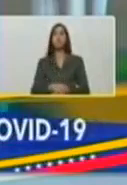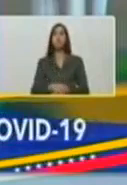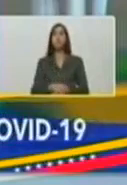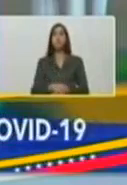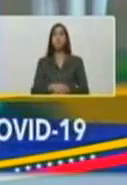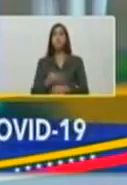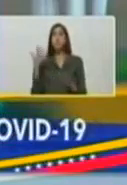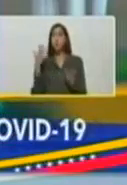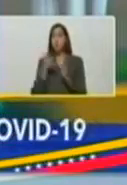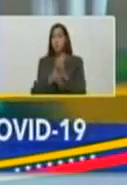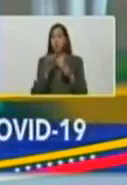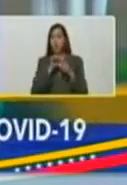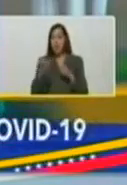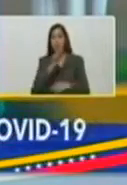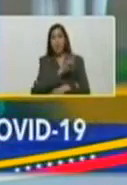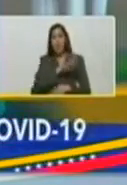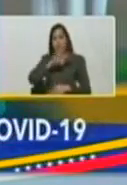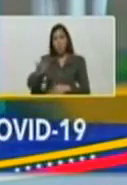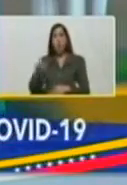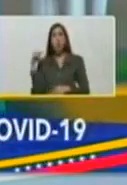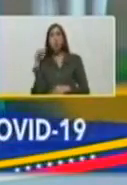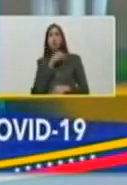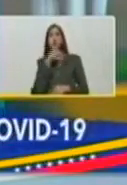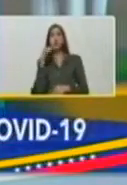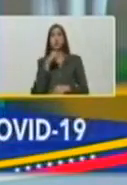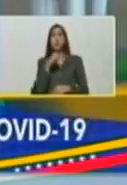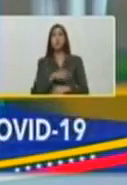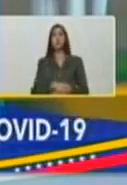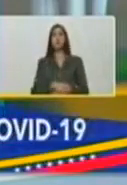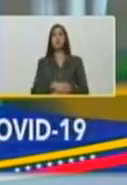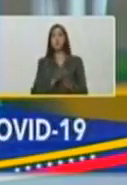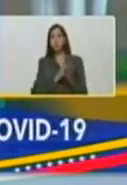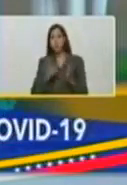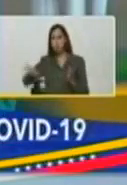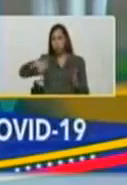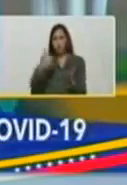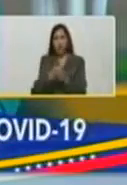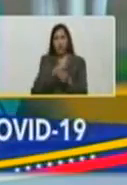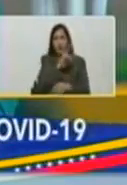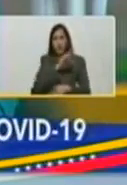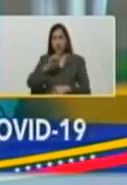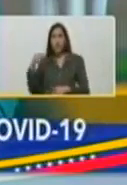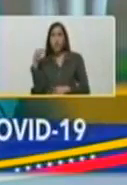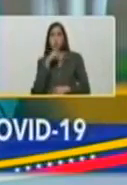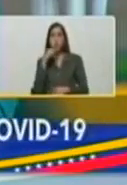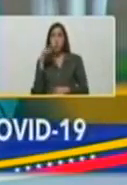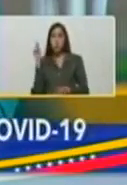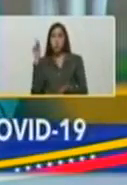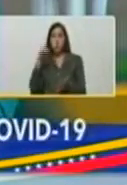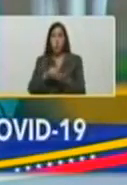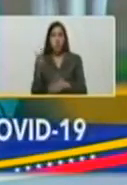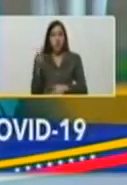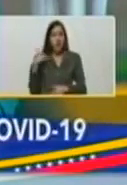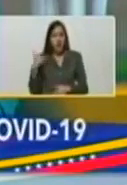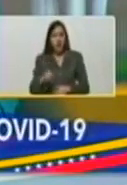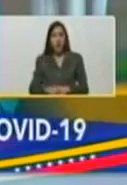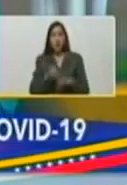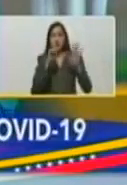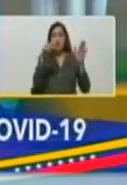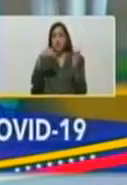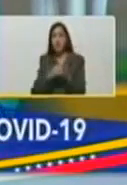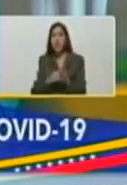la semana del 24 de octubre al 30 de octubre estuvimos en el país